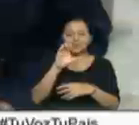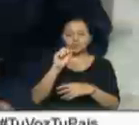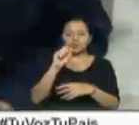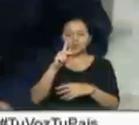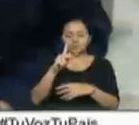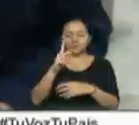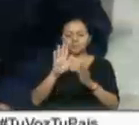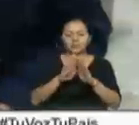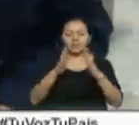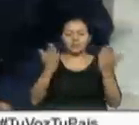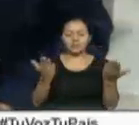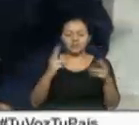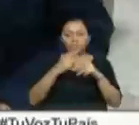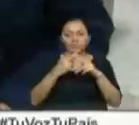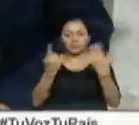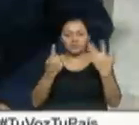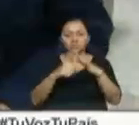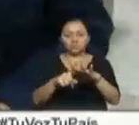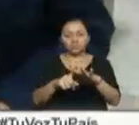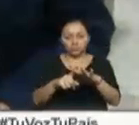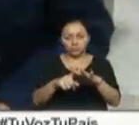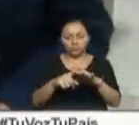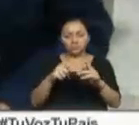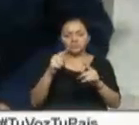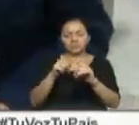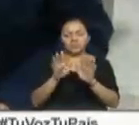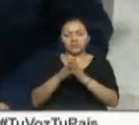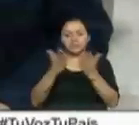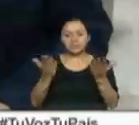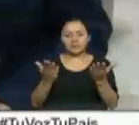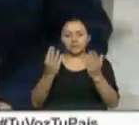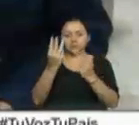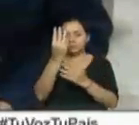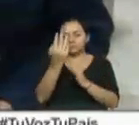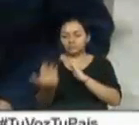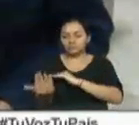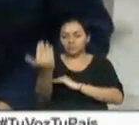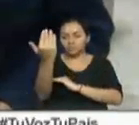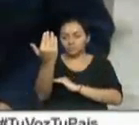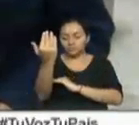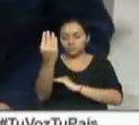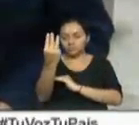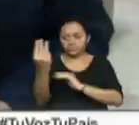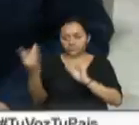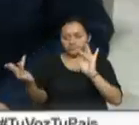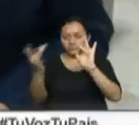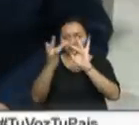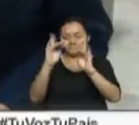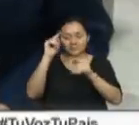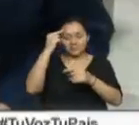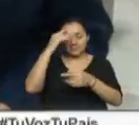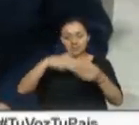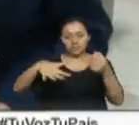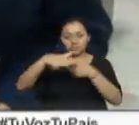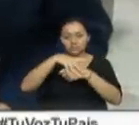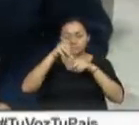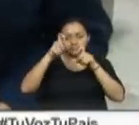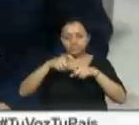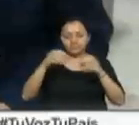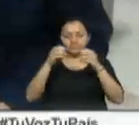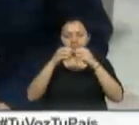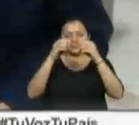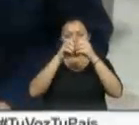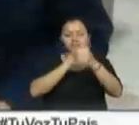catálogo inclusivo y el catálogo electrónico para poder venderle al Estado, y creo que es una de las herramientas que nos va a